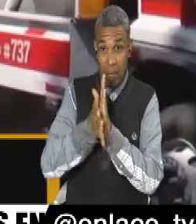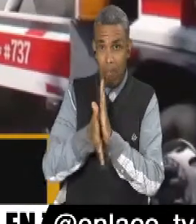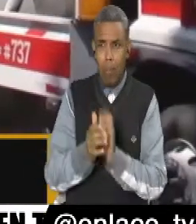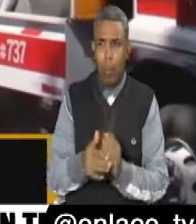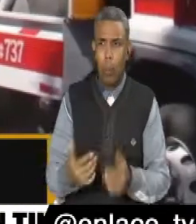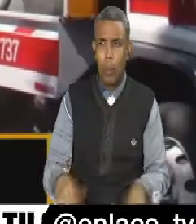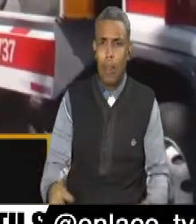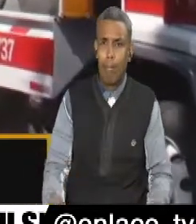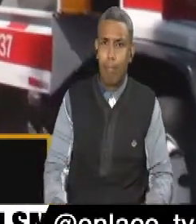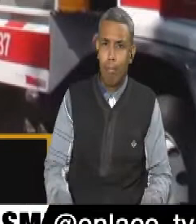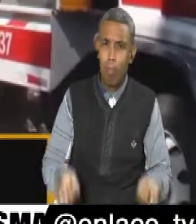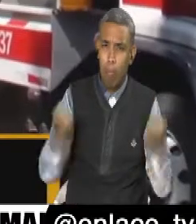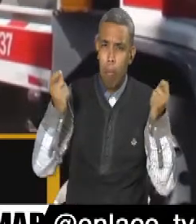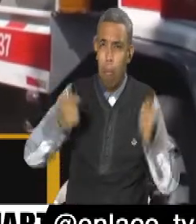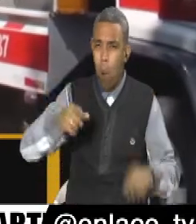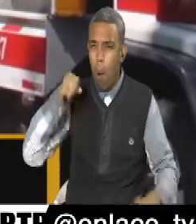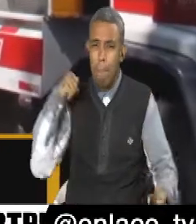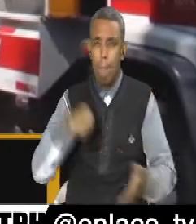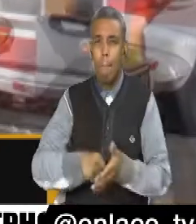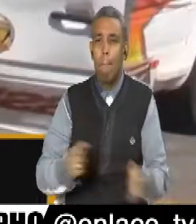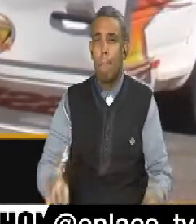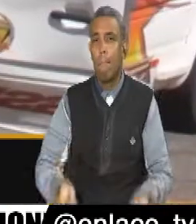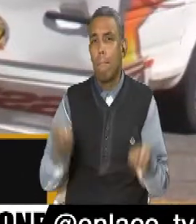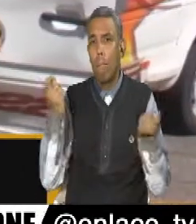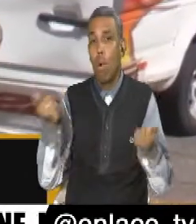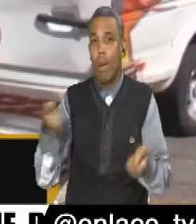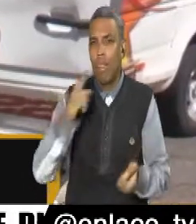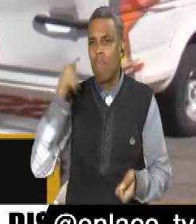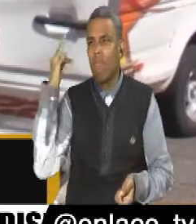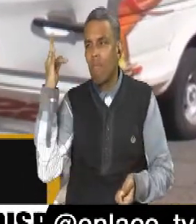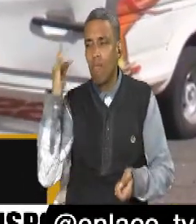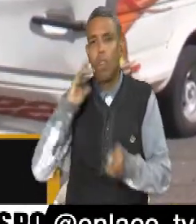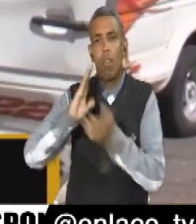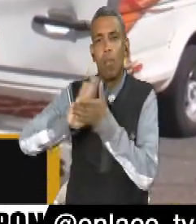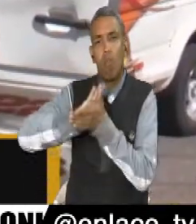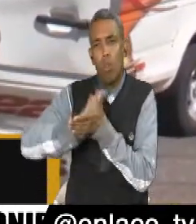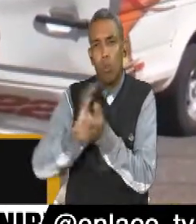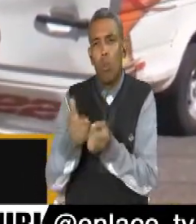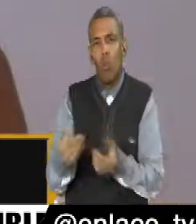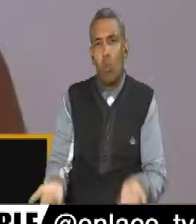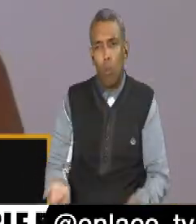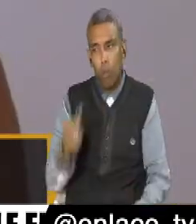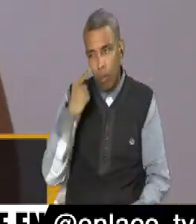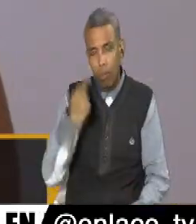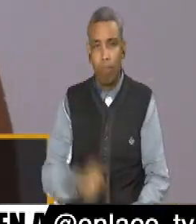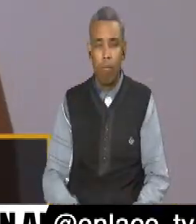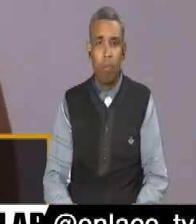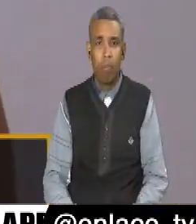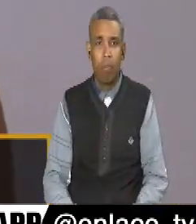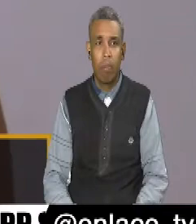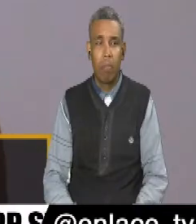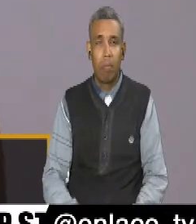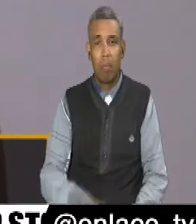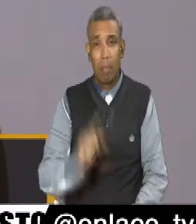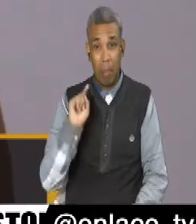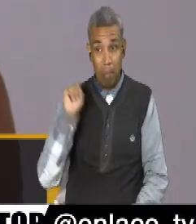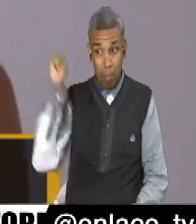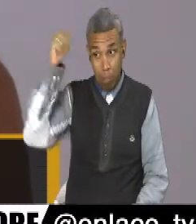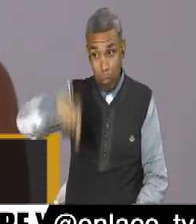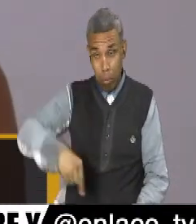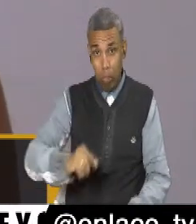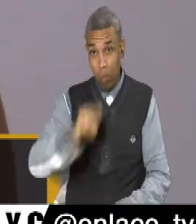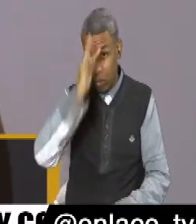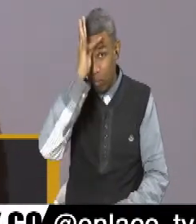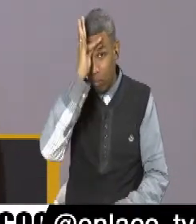las sobrevivientes del fatal accidente de tránsito ocurrido este martes en la troncal del Magdalena Medio. Cuando llegué acá y me dijeron que estaba allá, yo